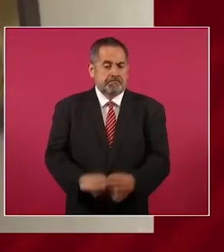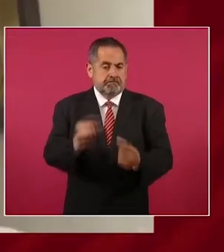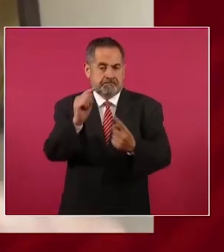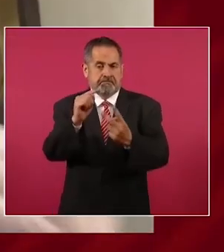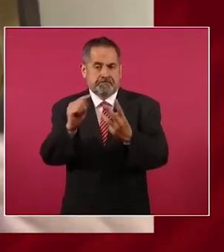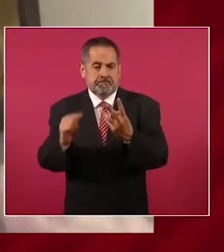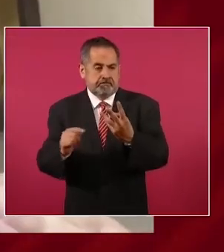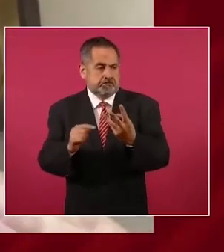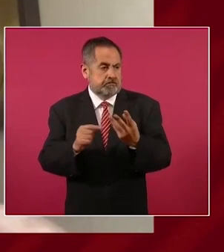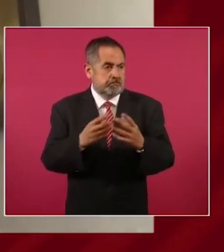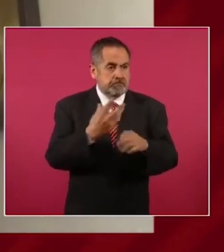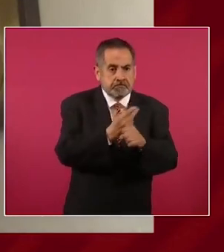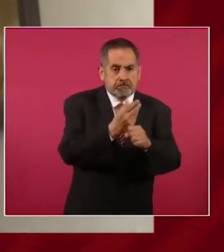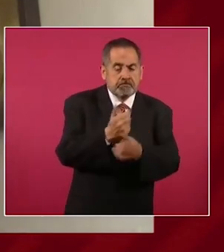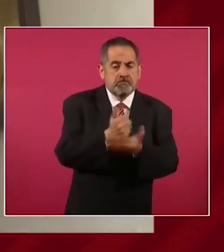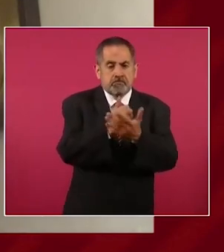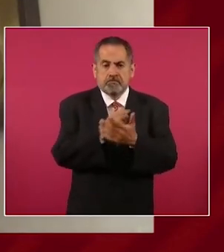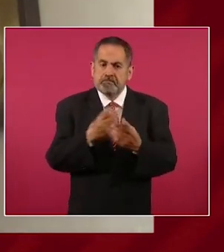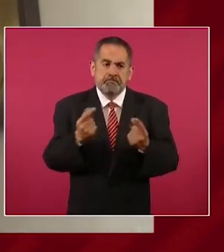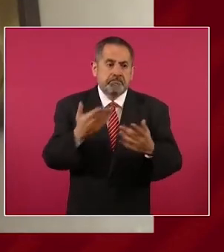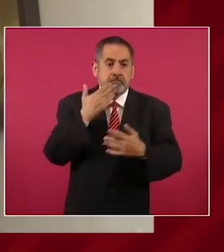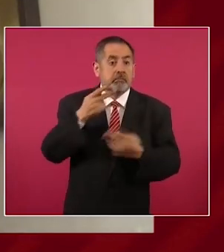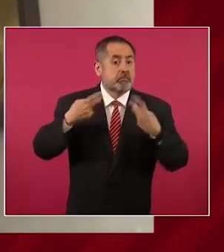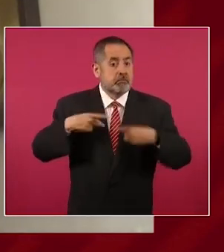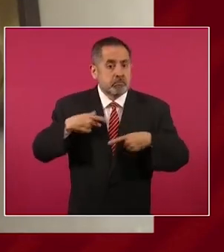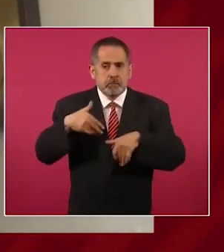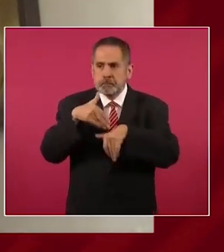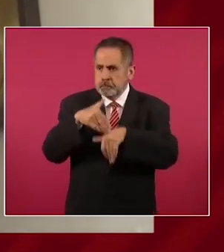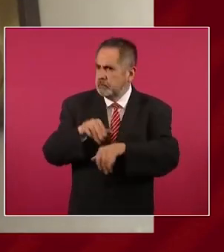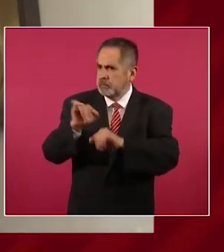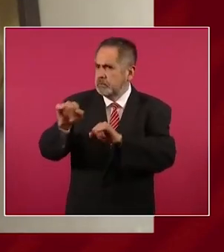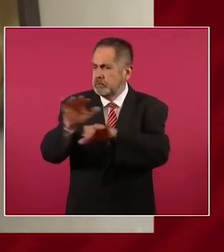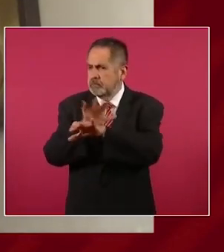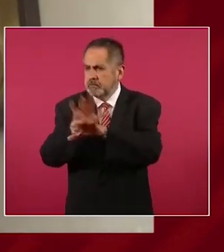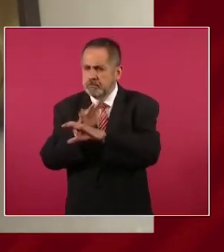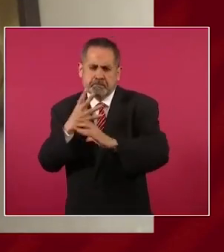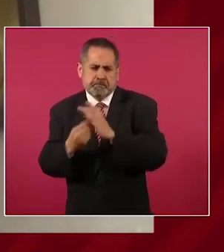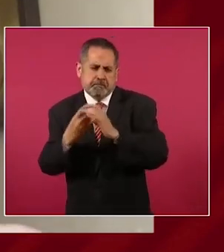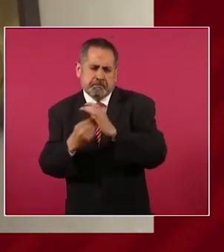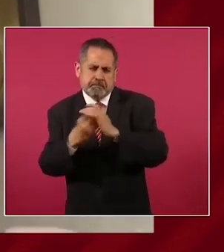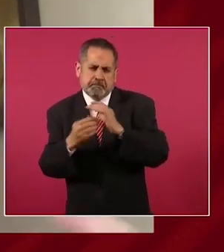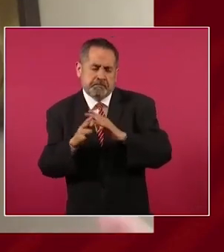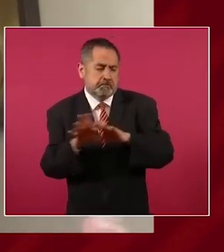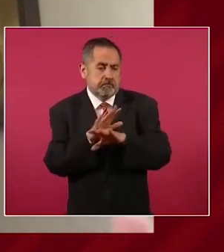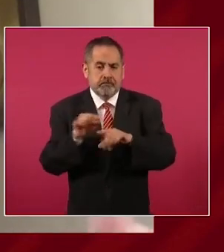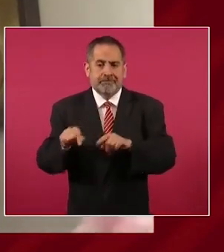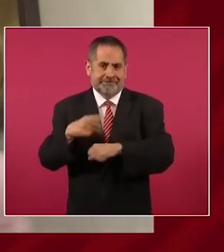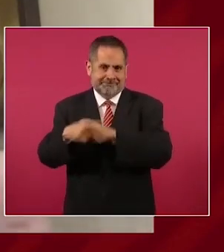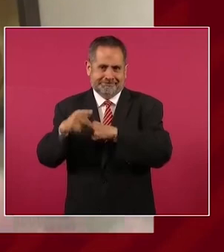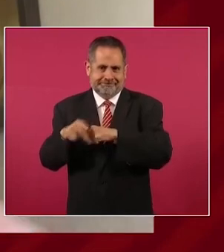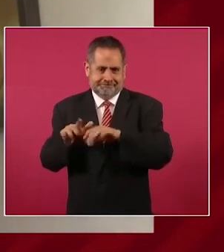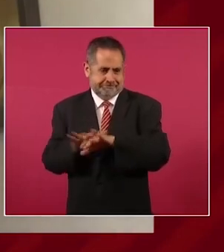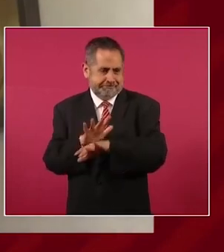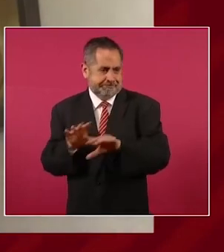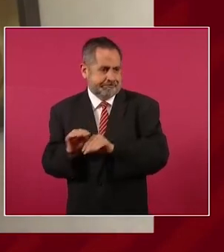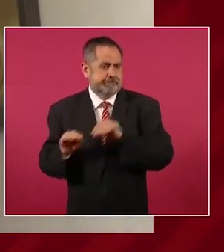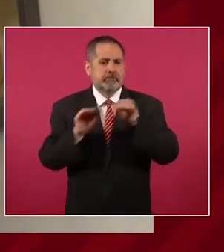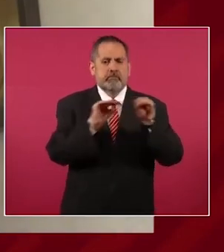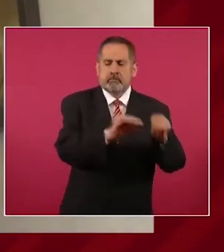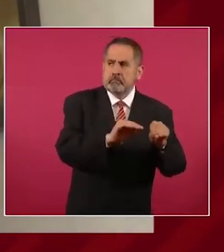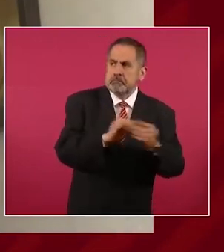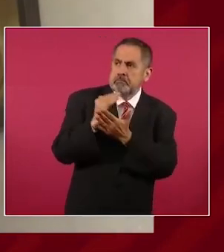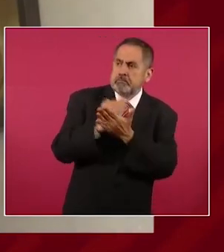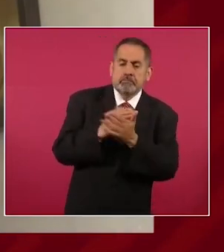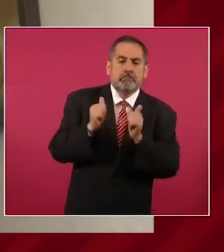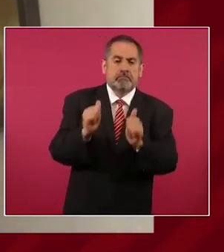importante, la población muy dispuesta a moverse de estos lugares de riesgo que nos permitieron pues recibir